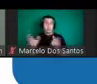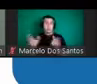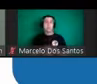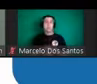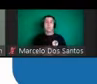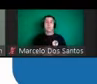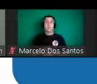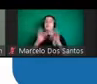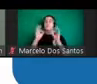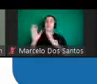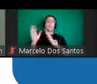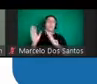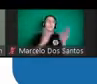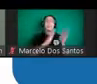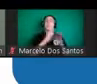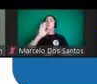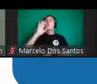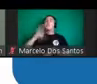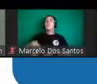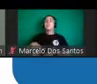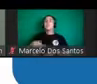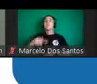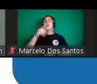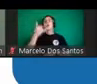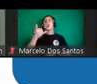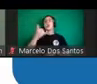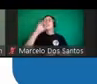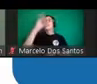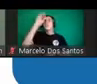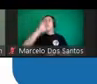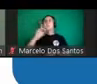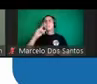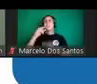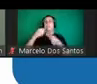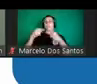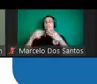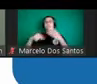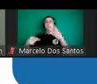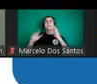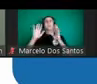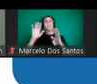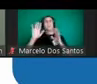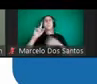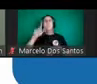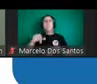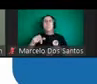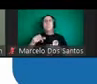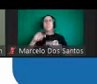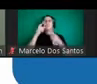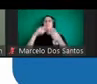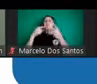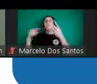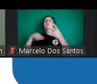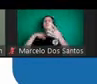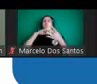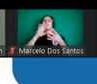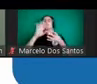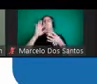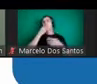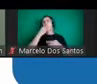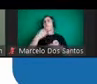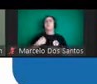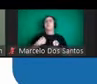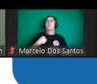podemos encontrar también situaciones en las que hay una discapacidad múltiple, donde hay dos condiciones en